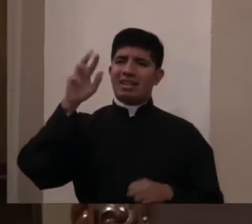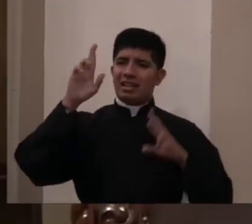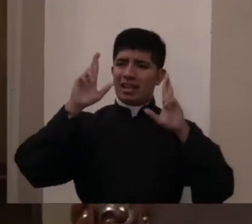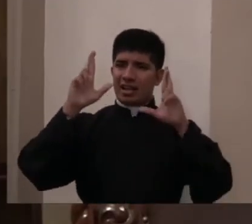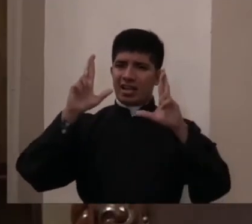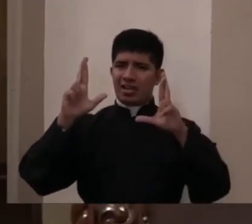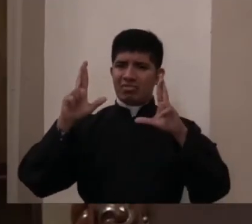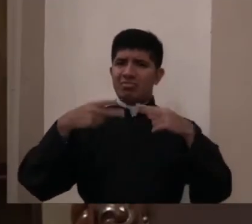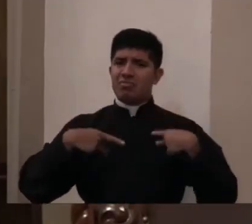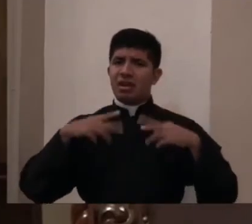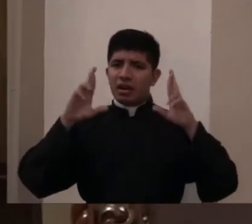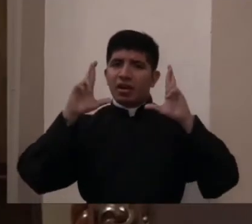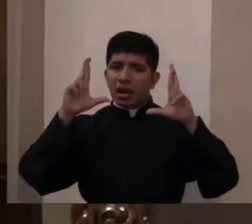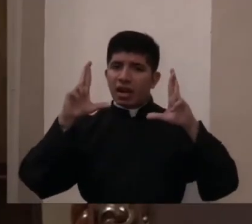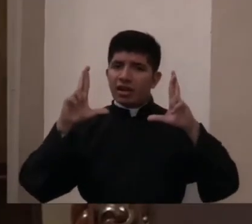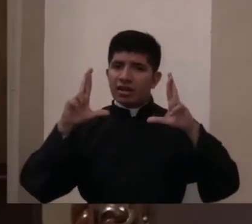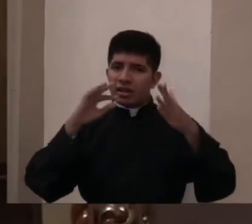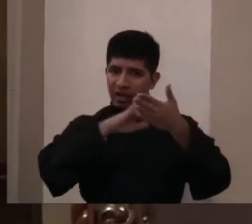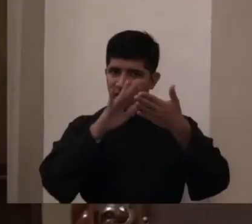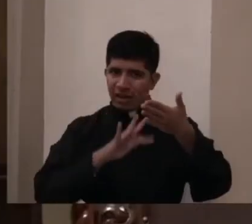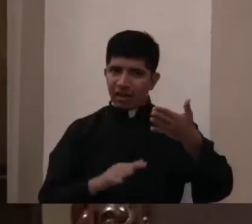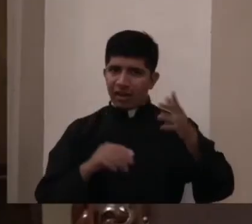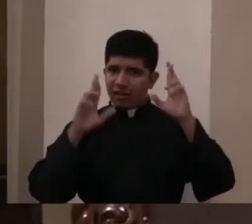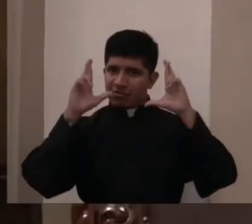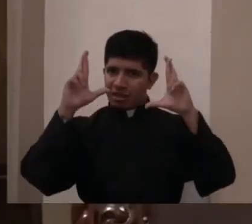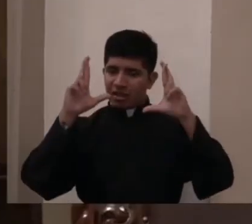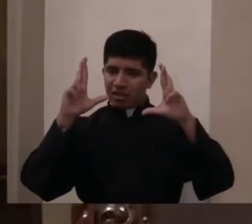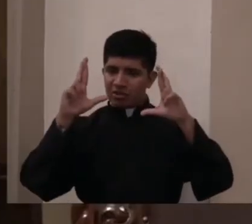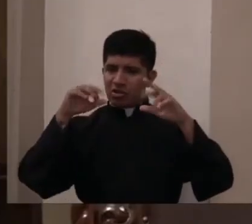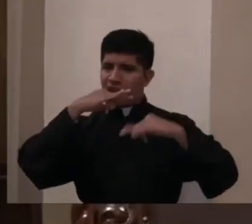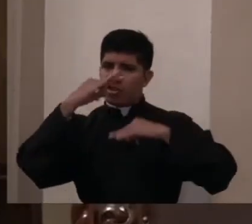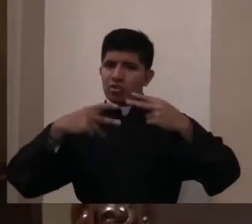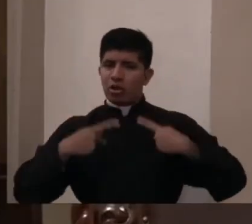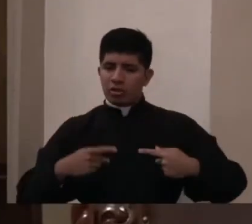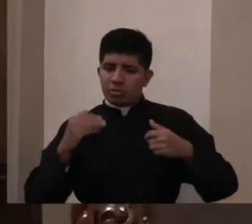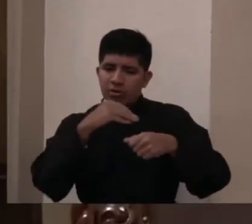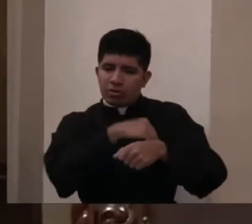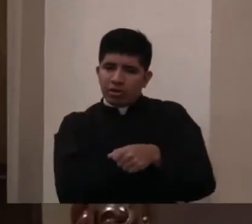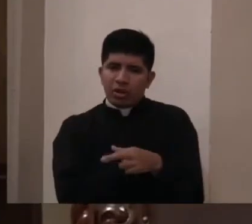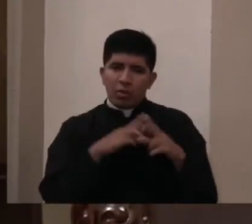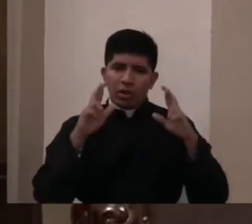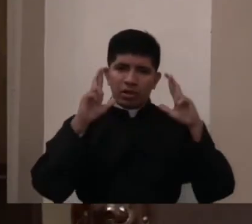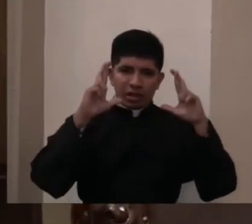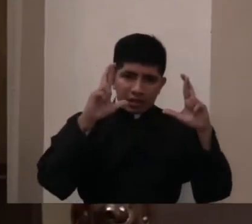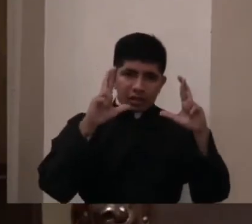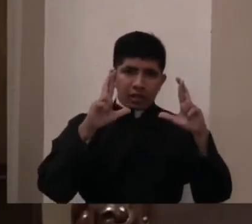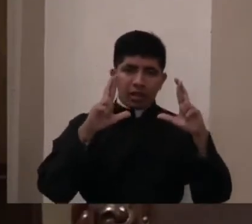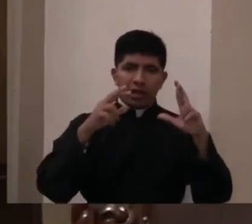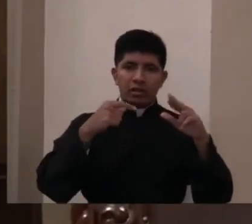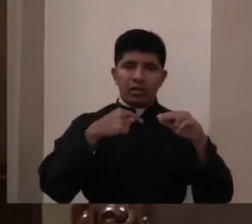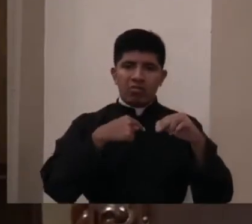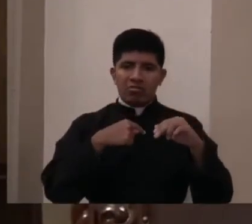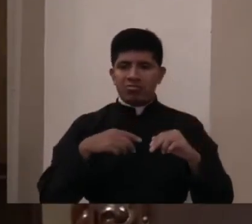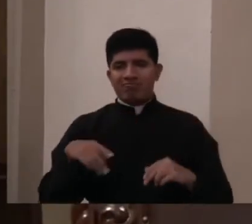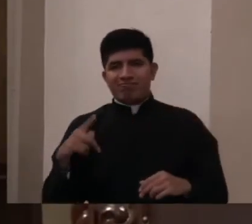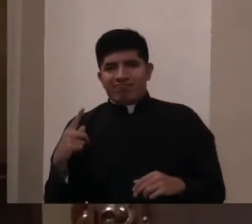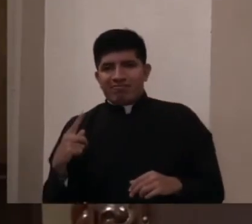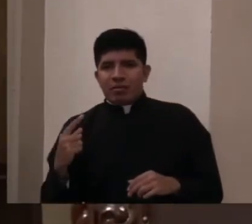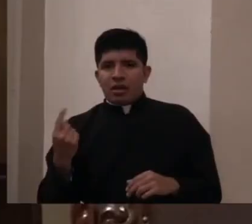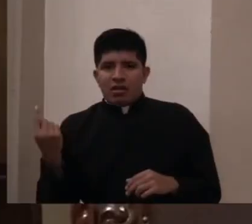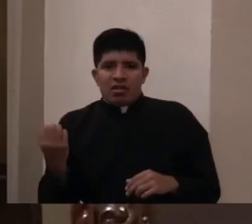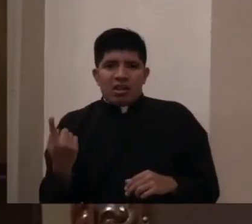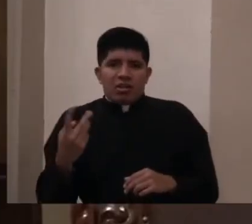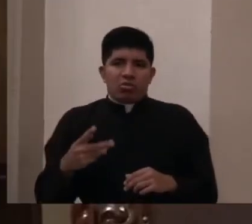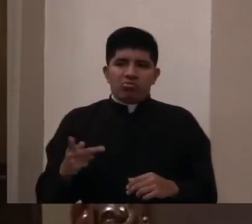¿verdad? A los que acumulan sus riquezas. Yo no soy rico, yo vivo modestamente.